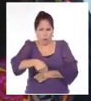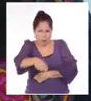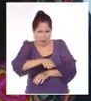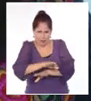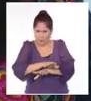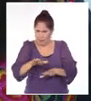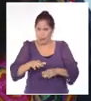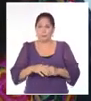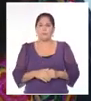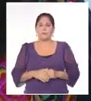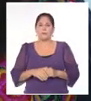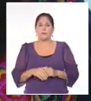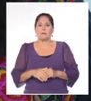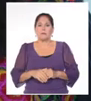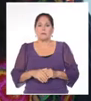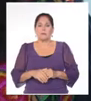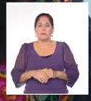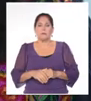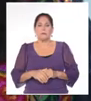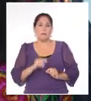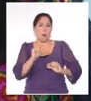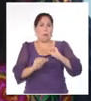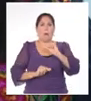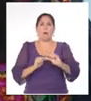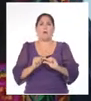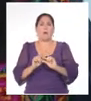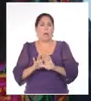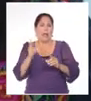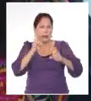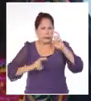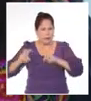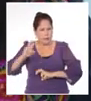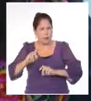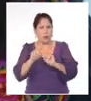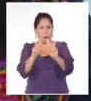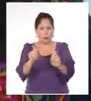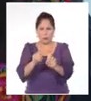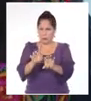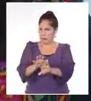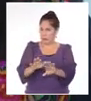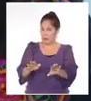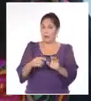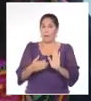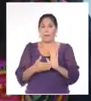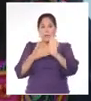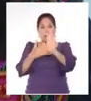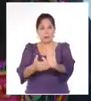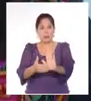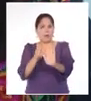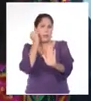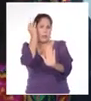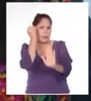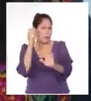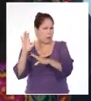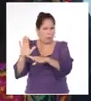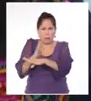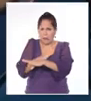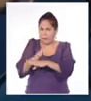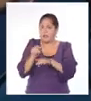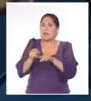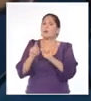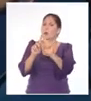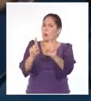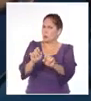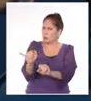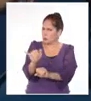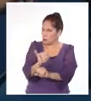en construcción, está en proceso de revisión y de consulta. Hemos presentado alguna iniciativa también que está en consulta